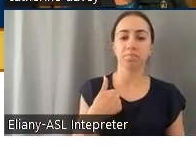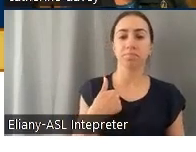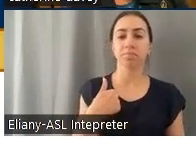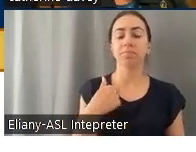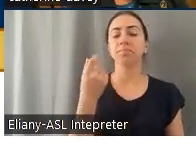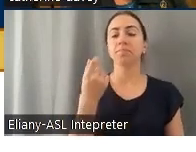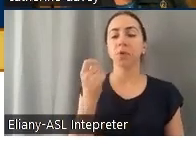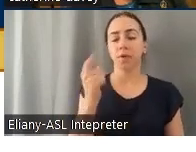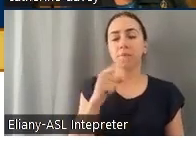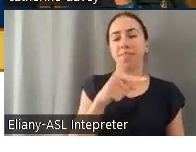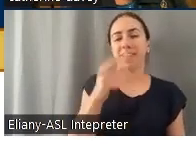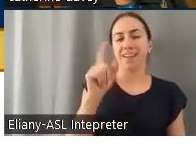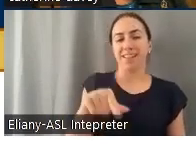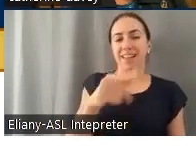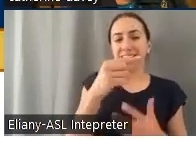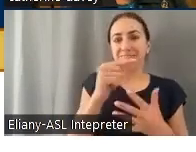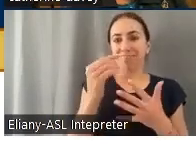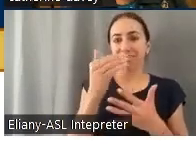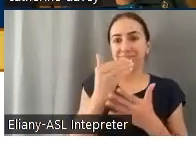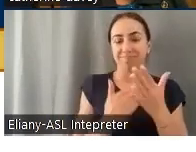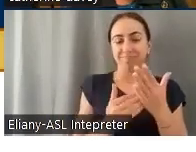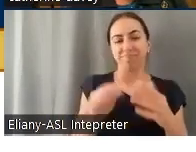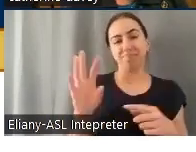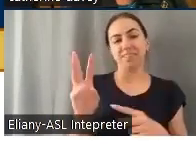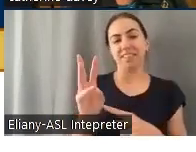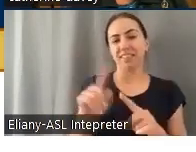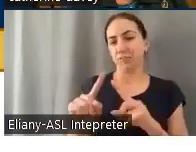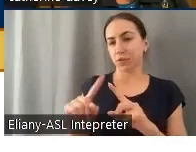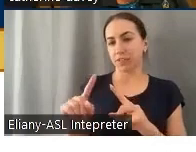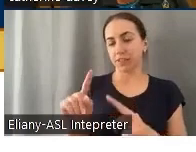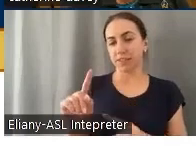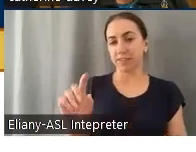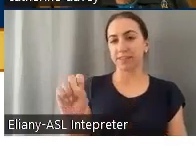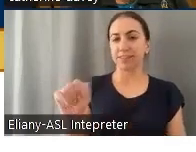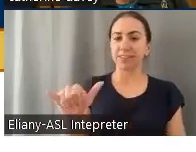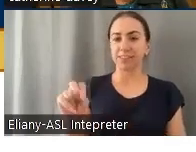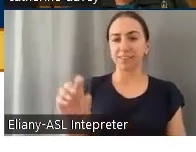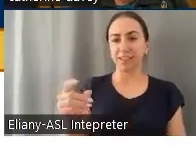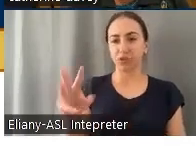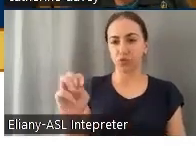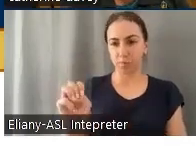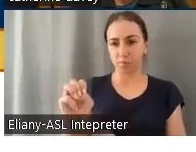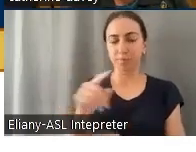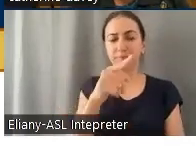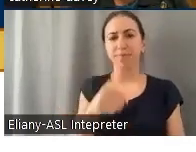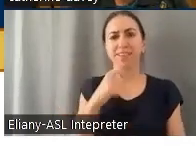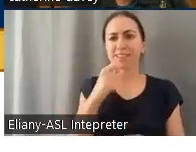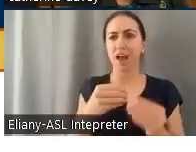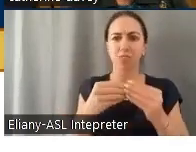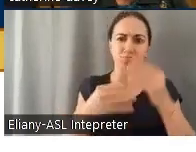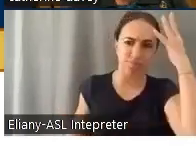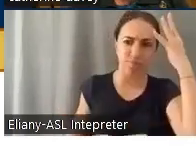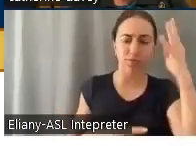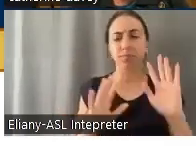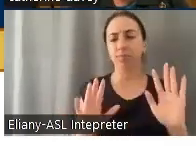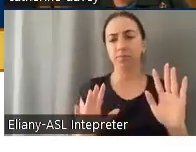Entonces, yo entiendo que esta lista del capítulo 393 de esos tres síndromes tal vez no es